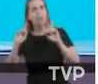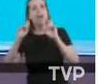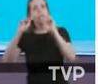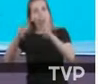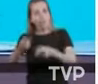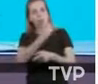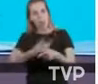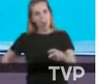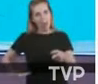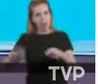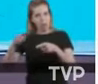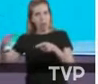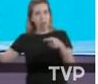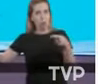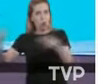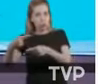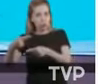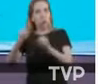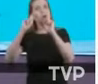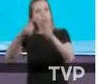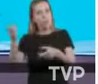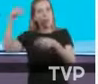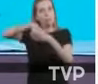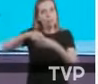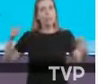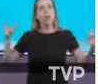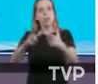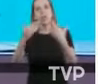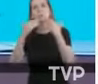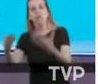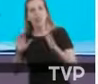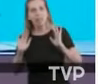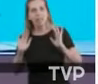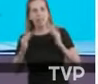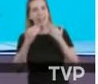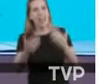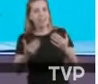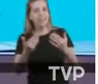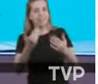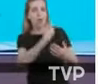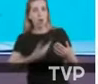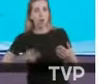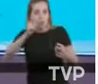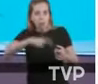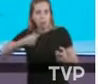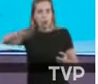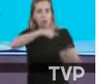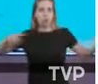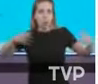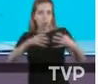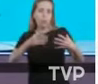que hayan participado de esta reunión y que todos, y a los propios, obviamente les agradezco